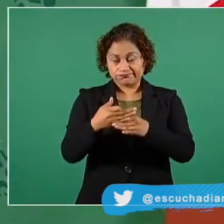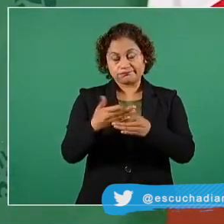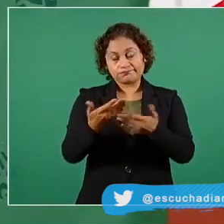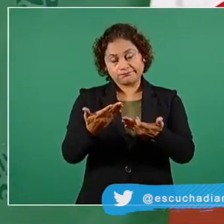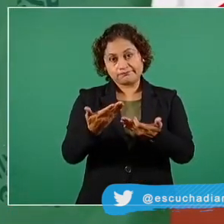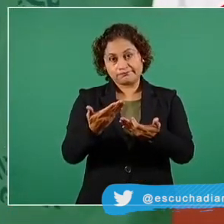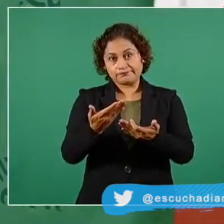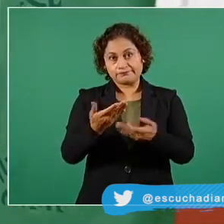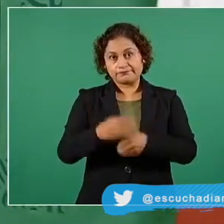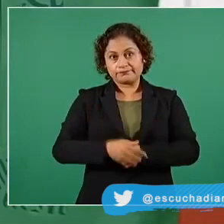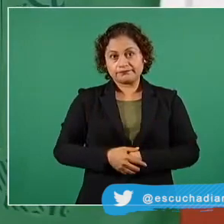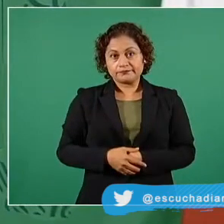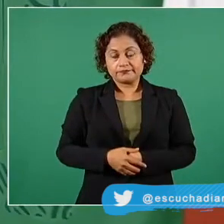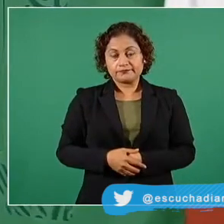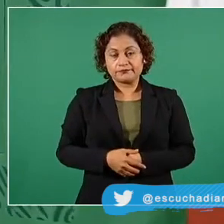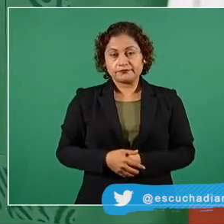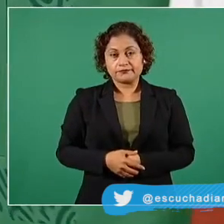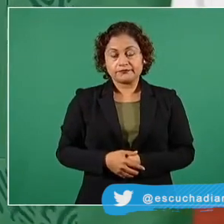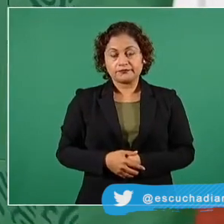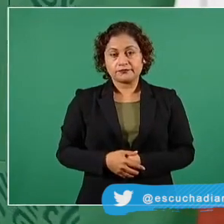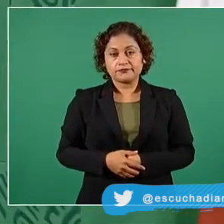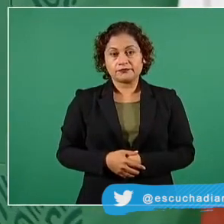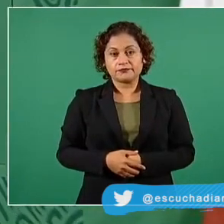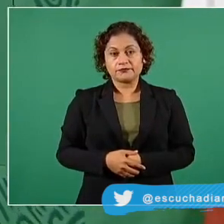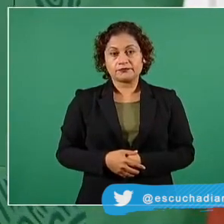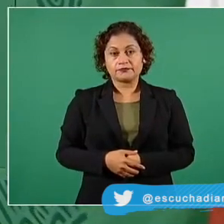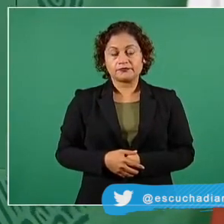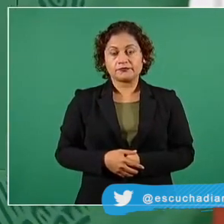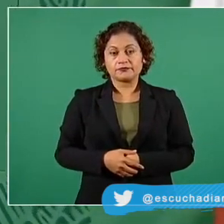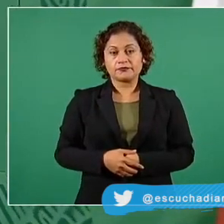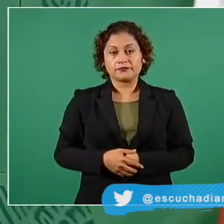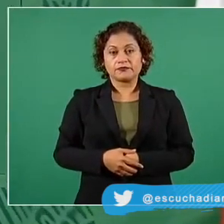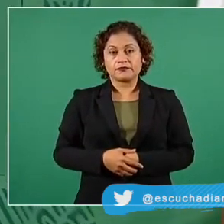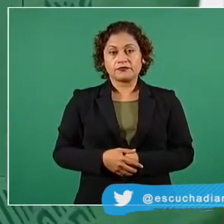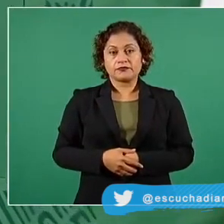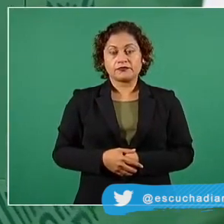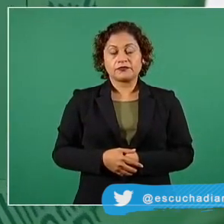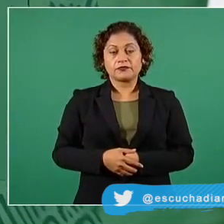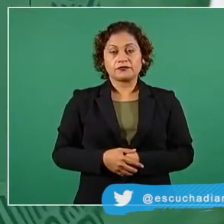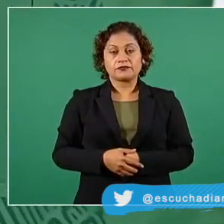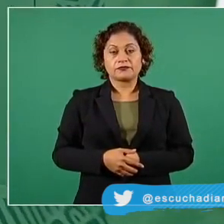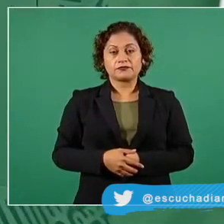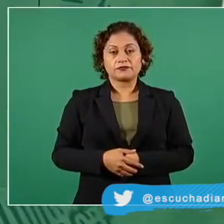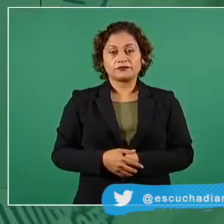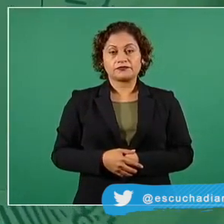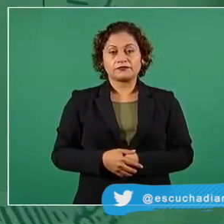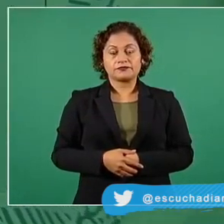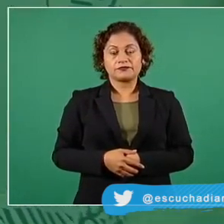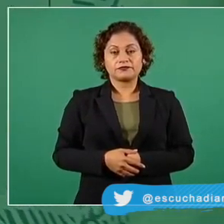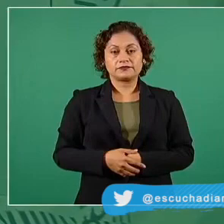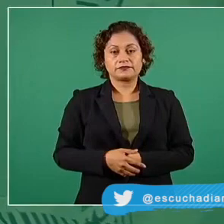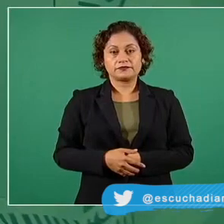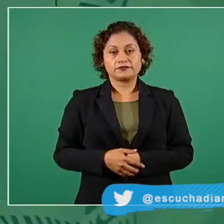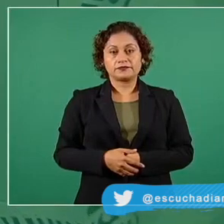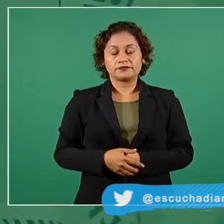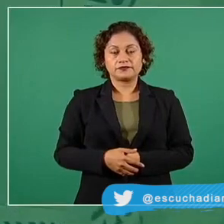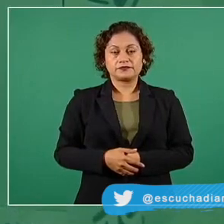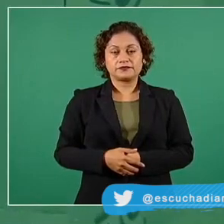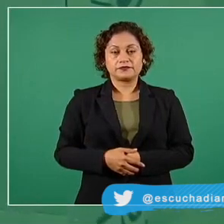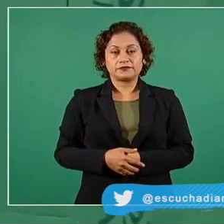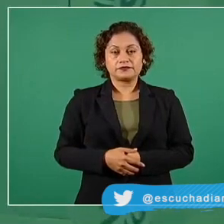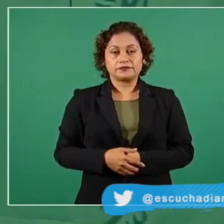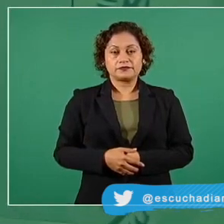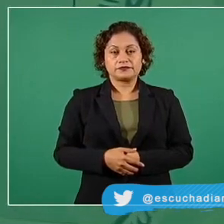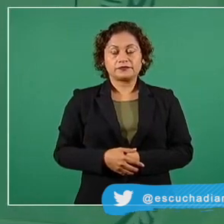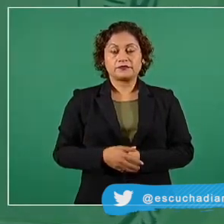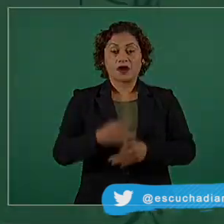Finalmente, el presidente menciona que se reunirá con el ministro presidente de la Corte, Arturo Saldívar, en Palacio Nacional para tratar diversos